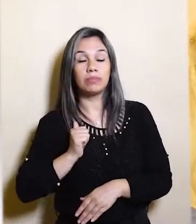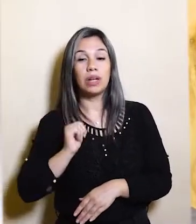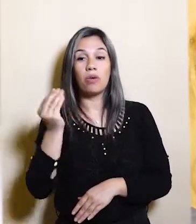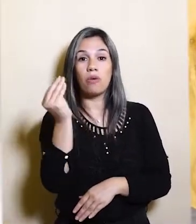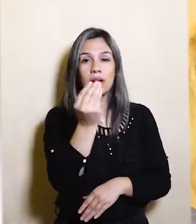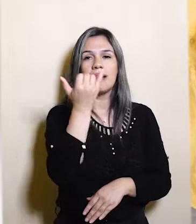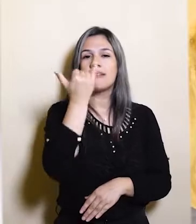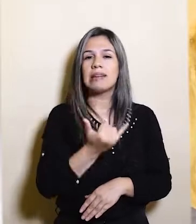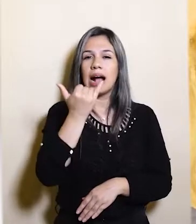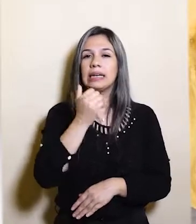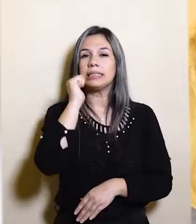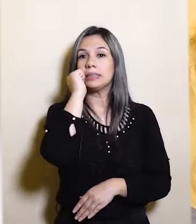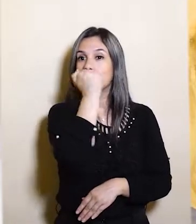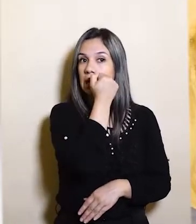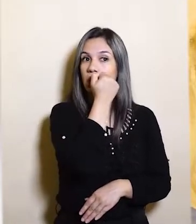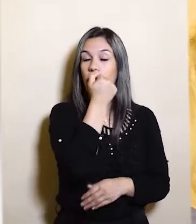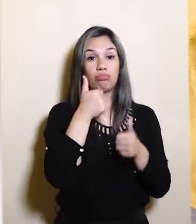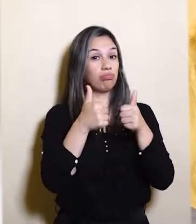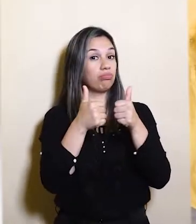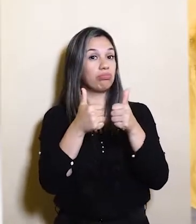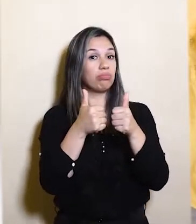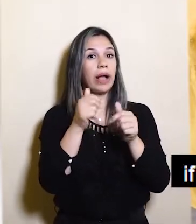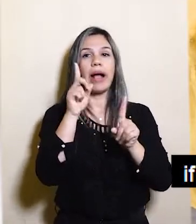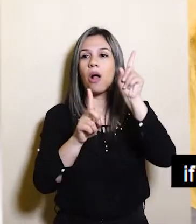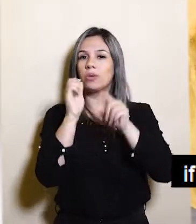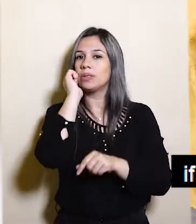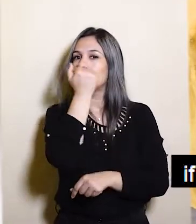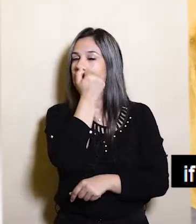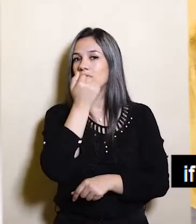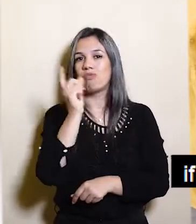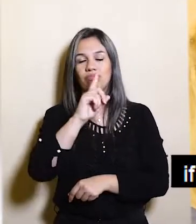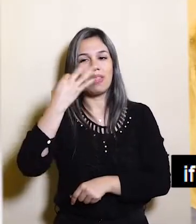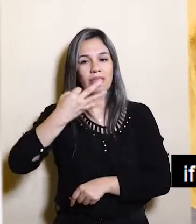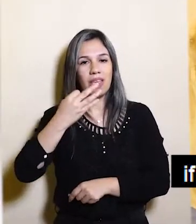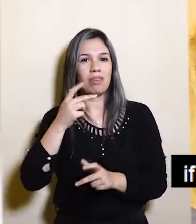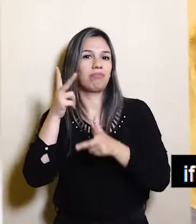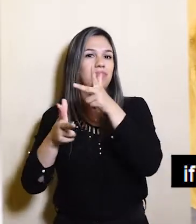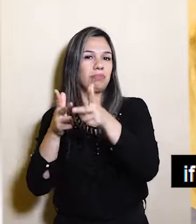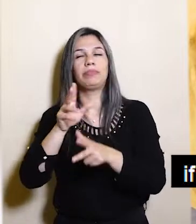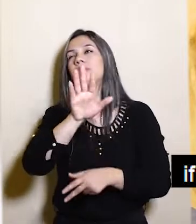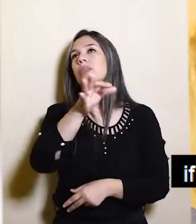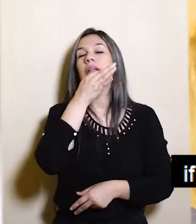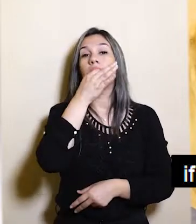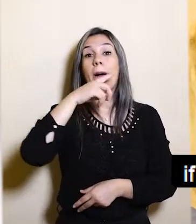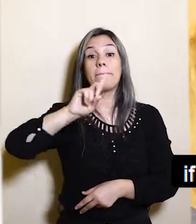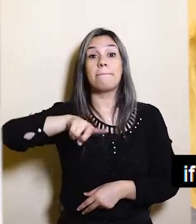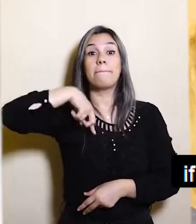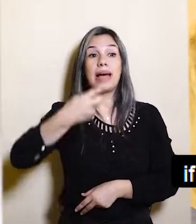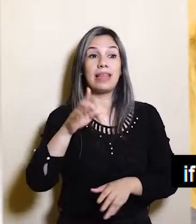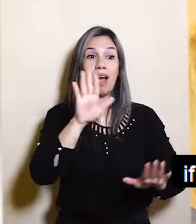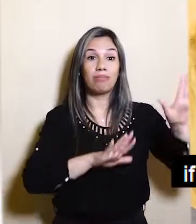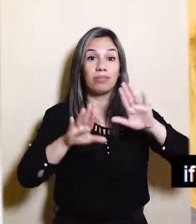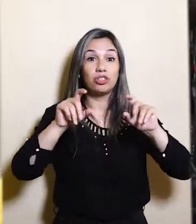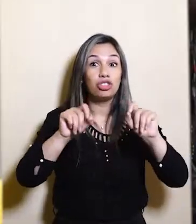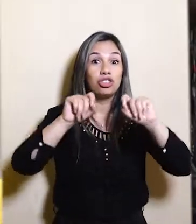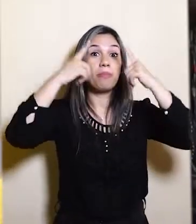hay secretos que pueden ser buenos y hay secretos que pueden ser malos. Si yo te digo, mañana vamos a darle una fiesta sorpresa a